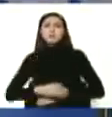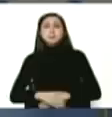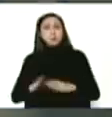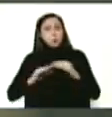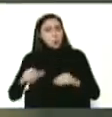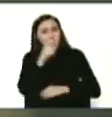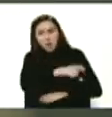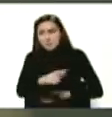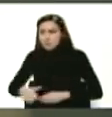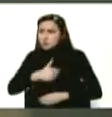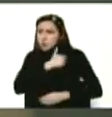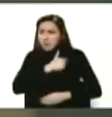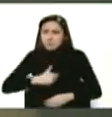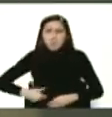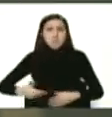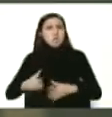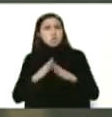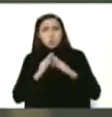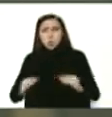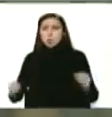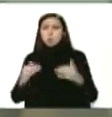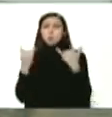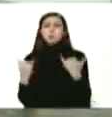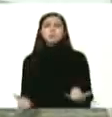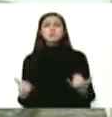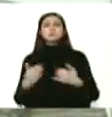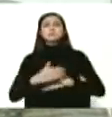el que sea presidente o presidenta hoy por hoy.